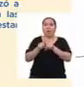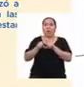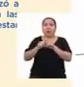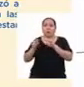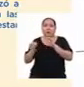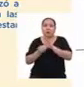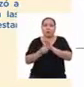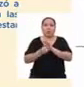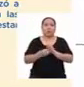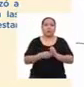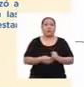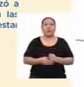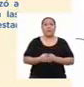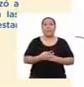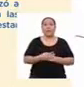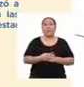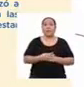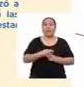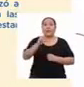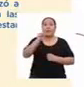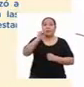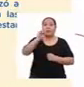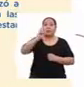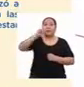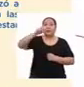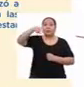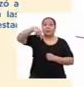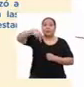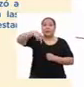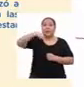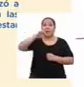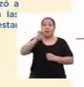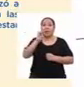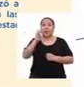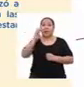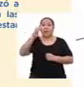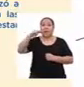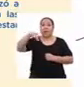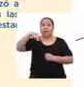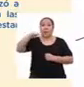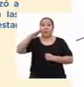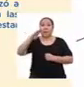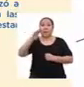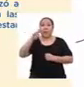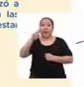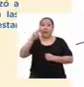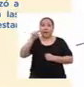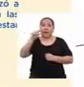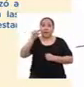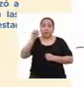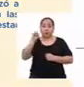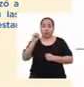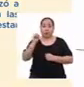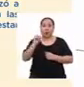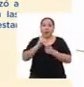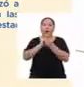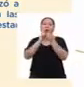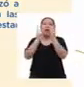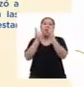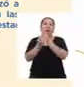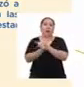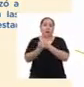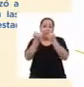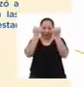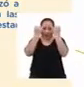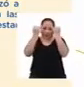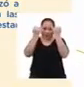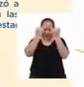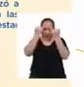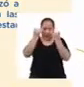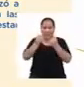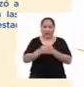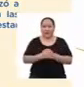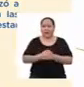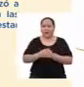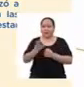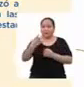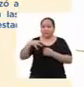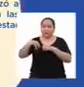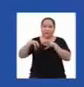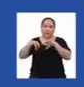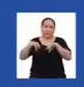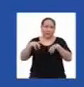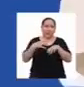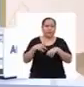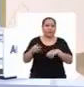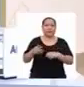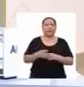o contraste. Estos se usan para expresar información que cambia el rumbo o contradice información